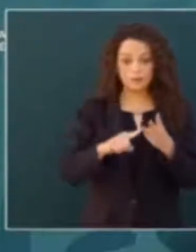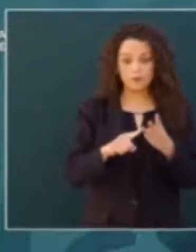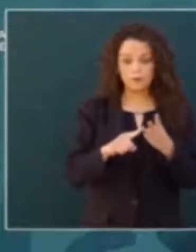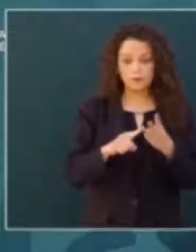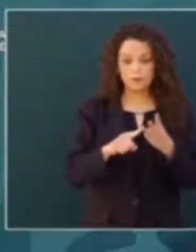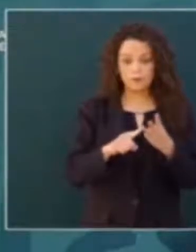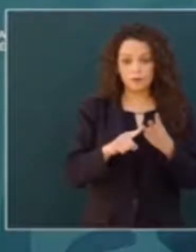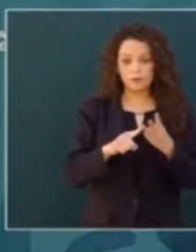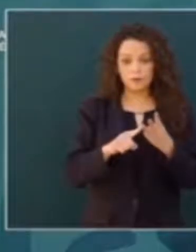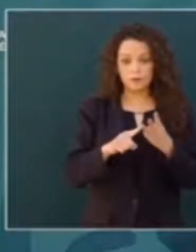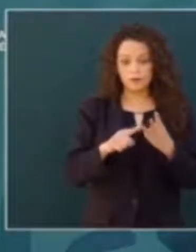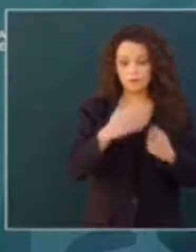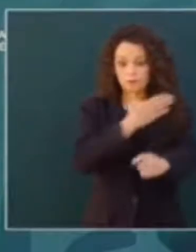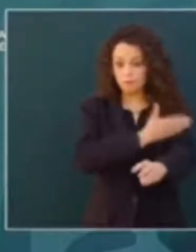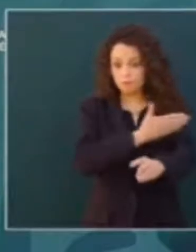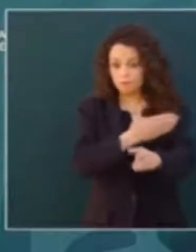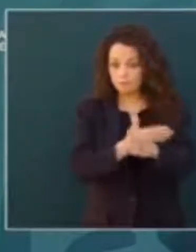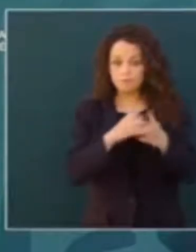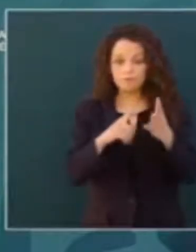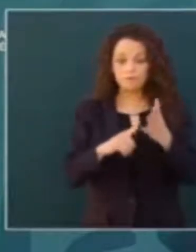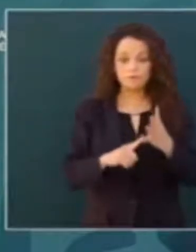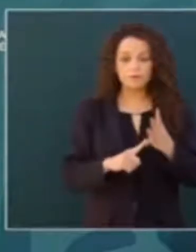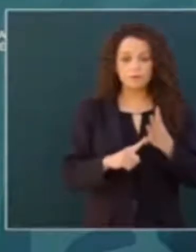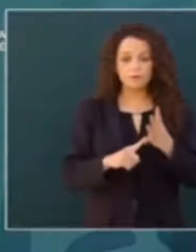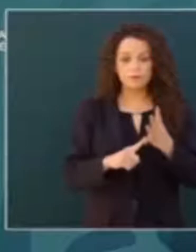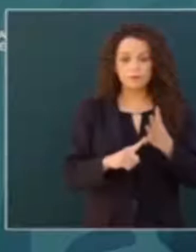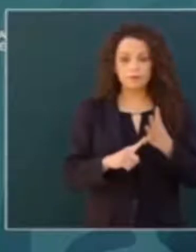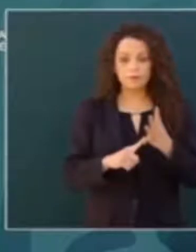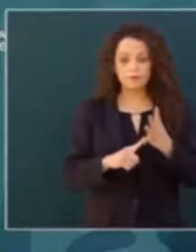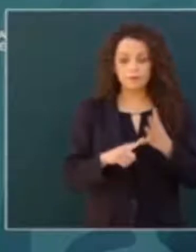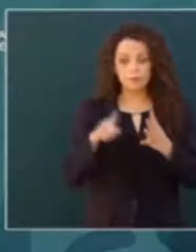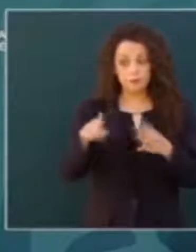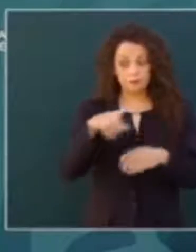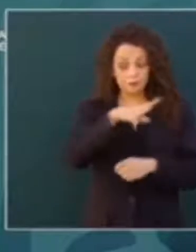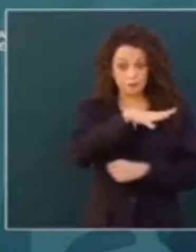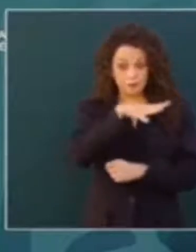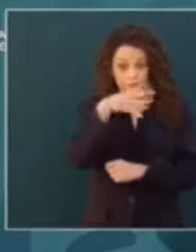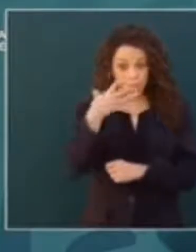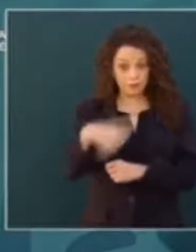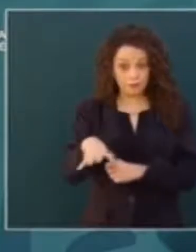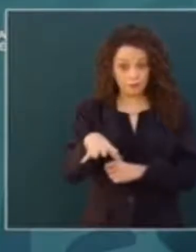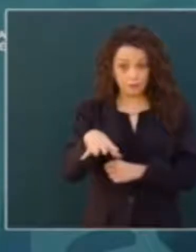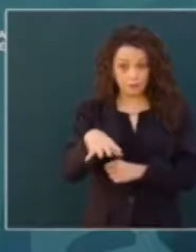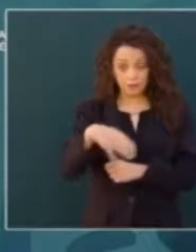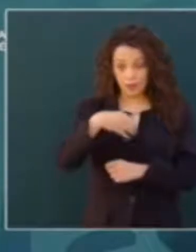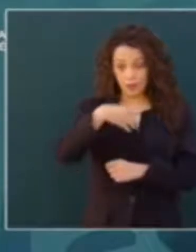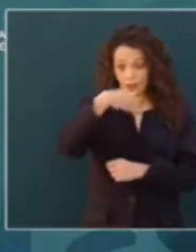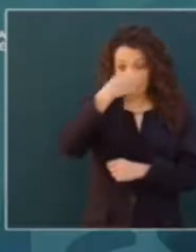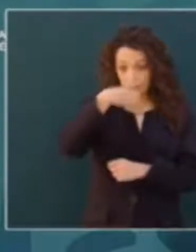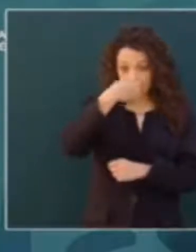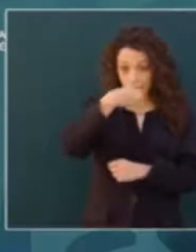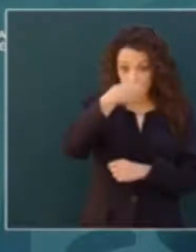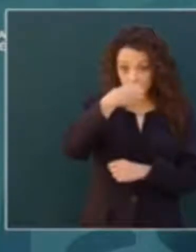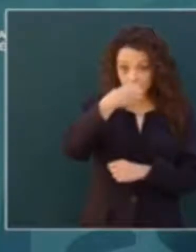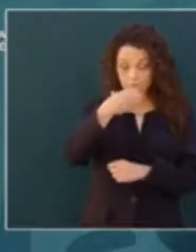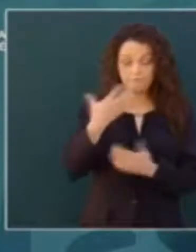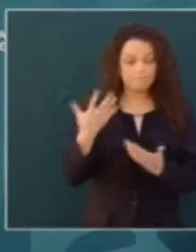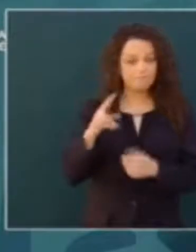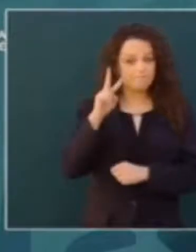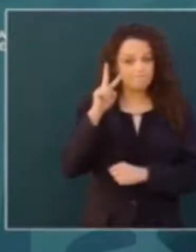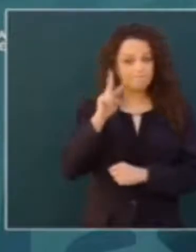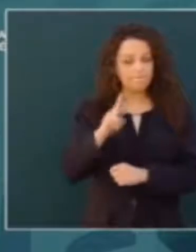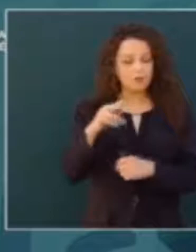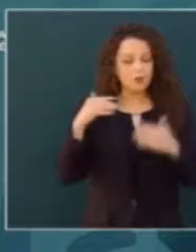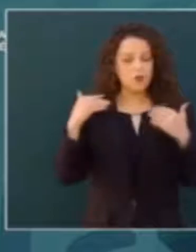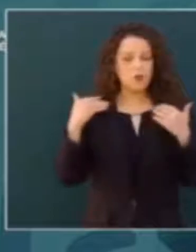Francisco I. Madero, el general Lázaro Cárdenas del Río es una de las figuras